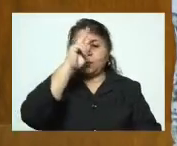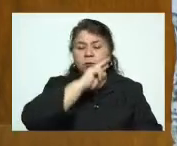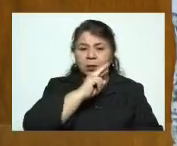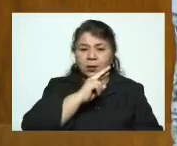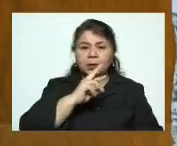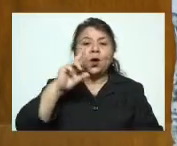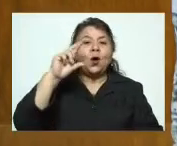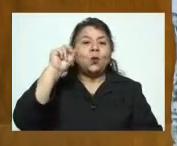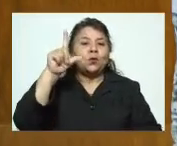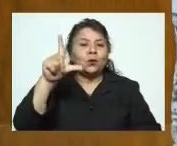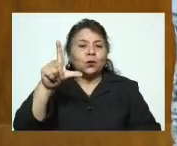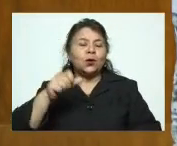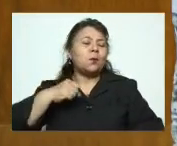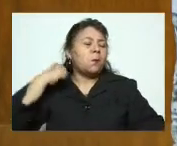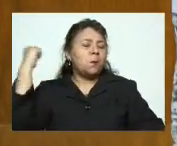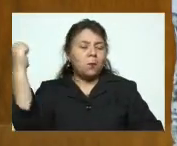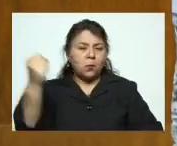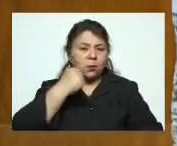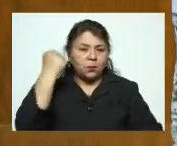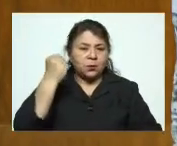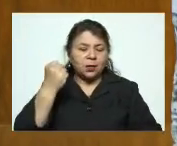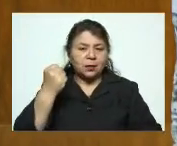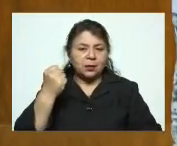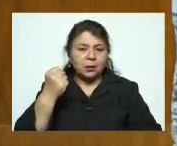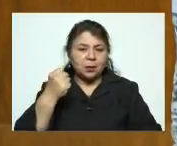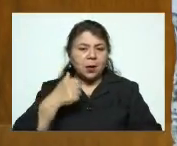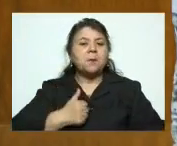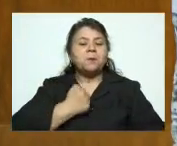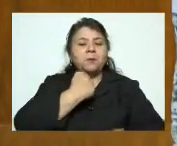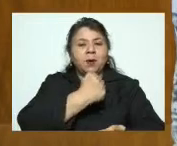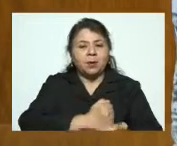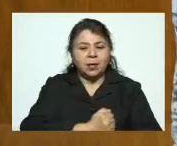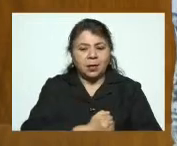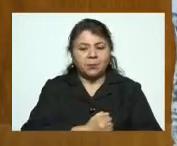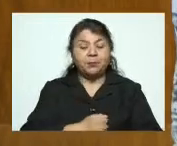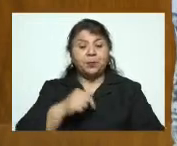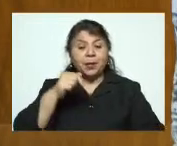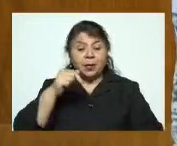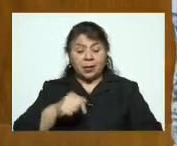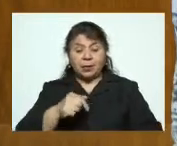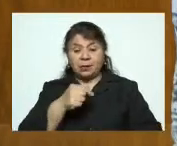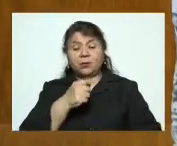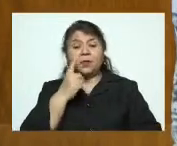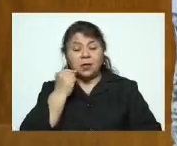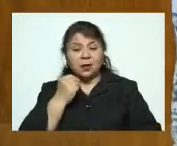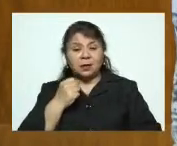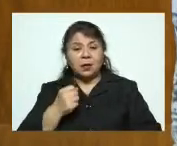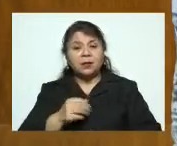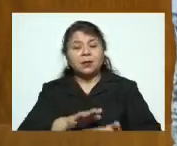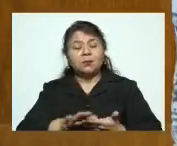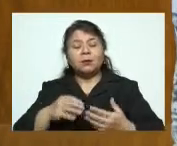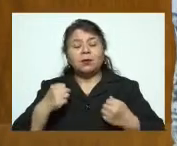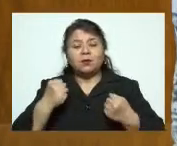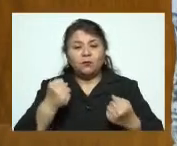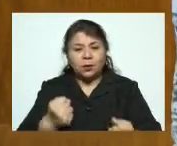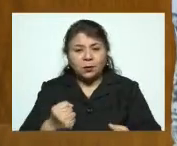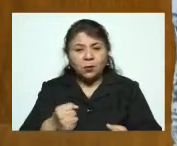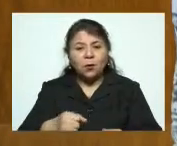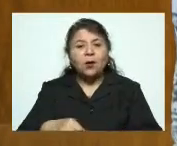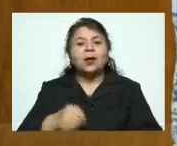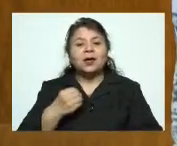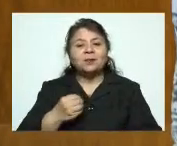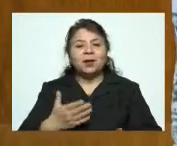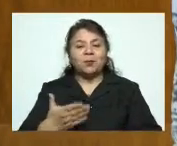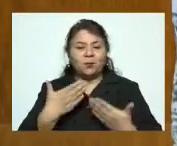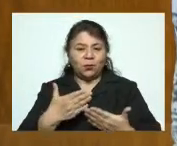protagónico. Estos 7 días son de esfuerzo para volver a retomar la nueva normalidad que teníamos en la